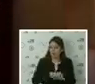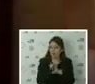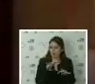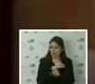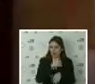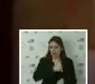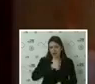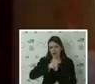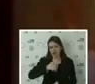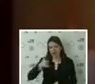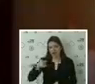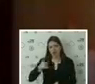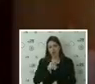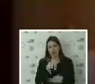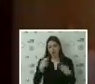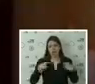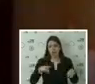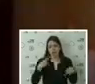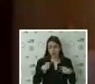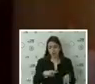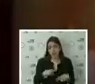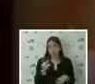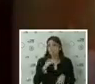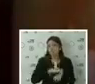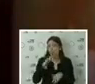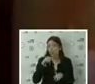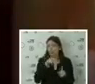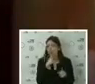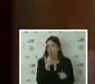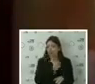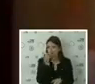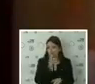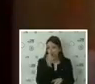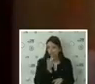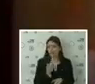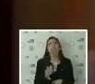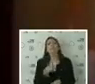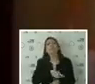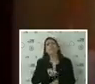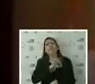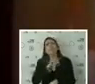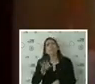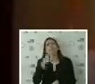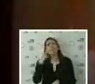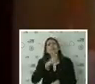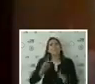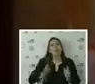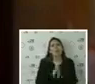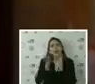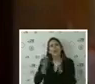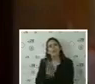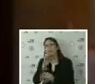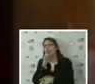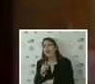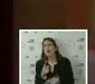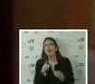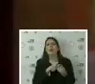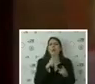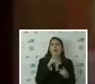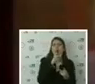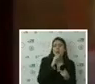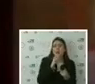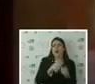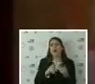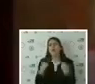y principalmente en nuestros estudiantes. Esto nos va a facilitar la participación de padres, de madres, de sociedad